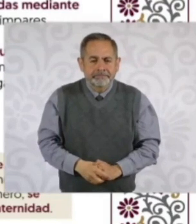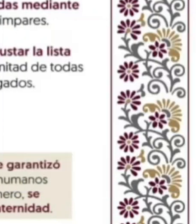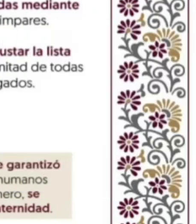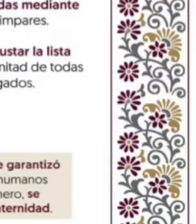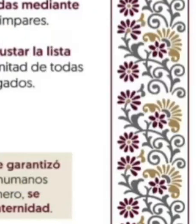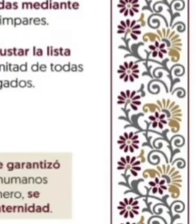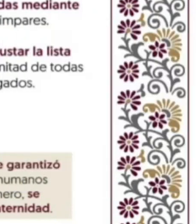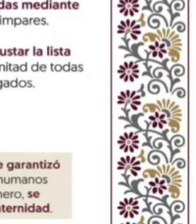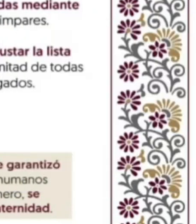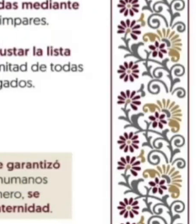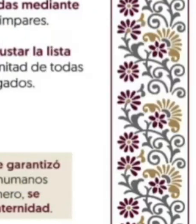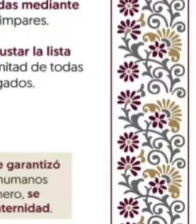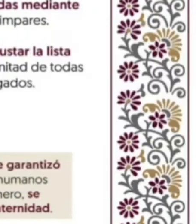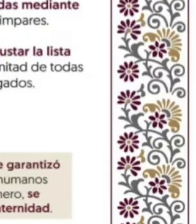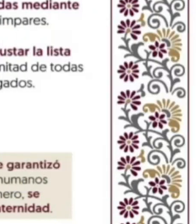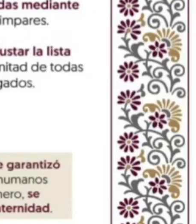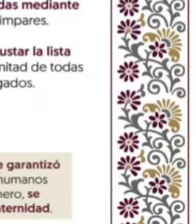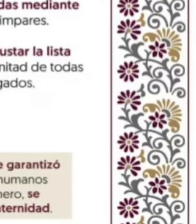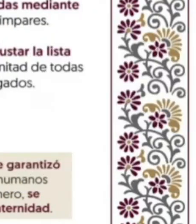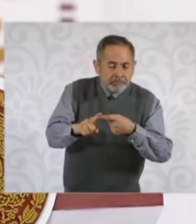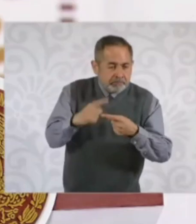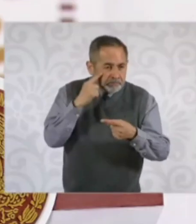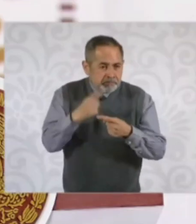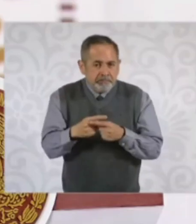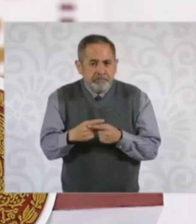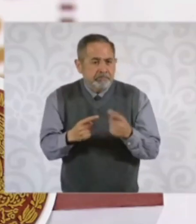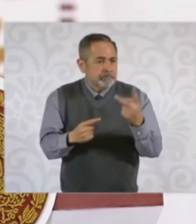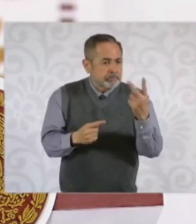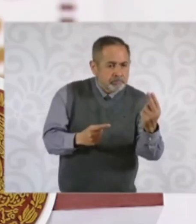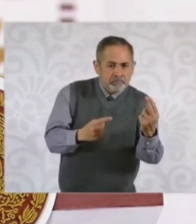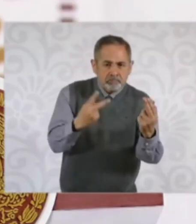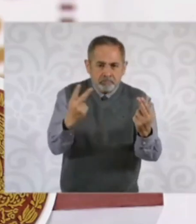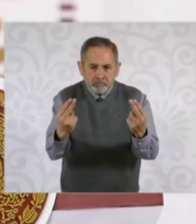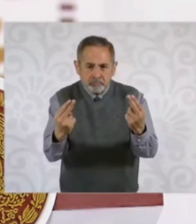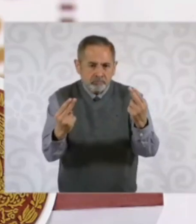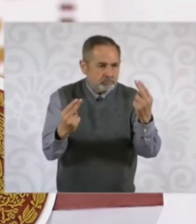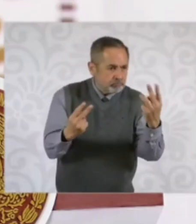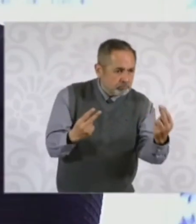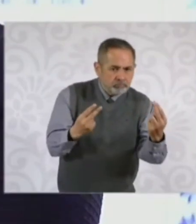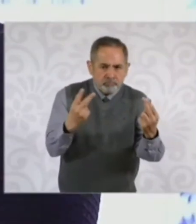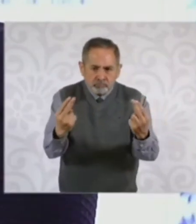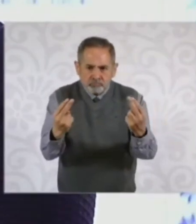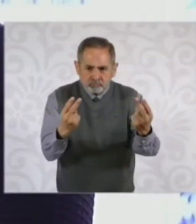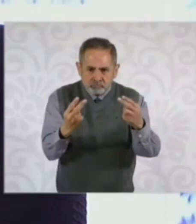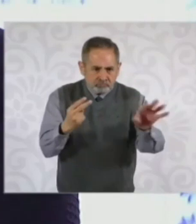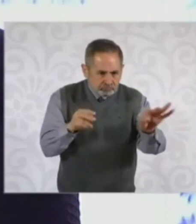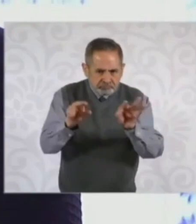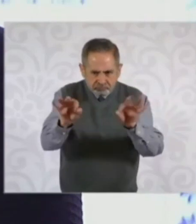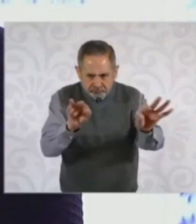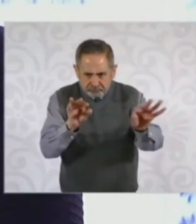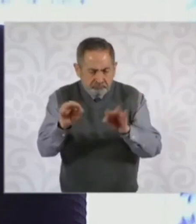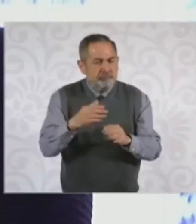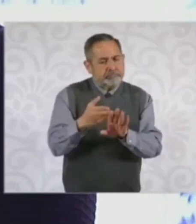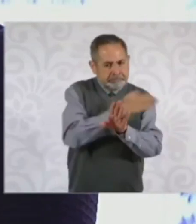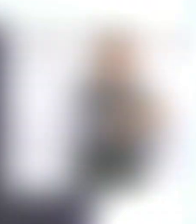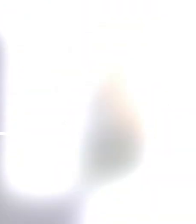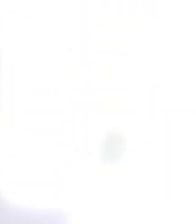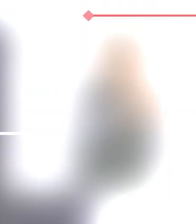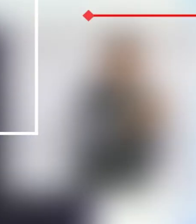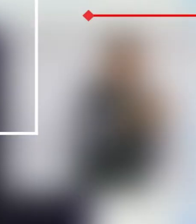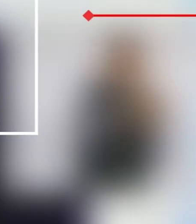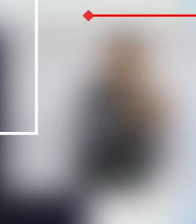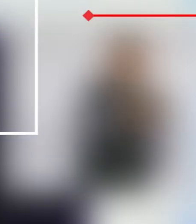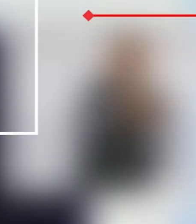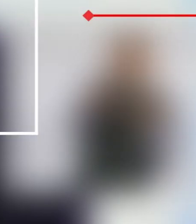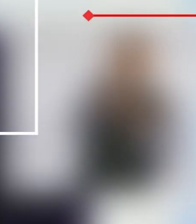esta reforma constitucional, en la que explicó la elección final de la mitad de puestos totales de funcionarios, magistrados, jueces, etc., tal